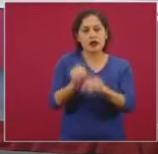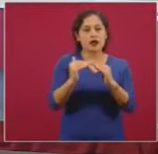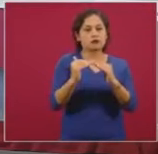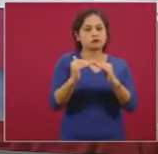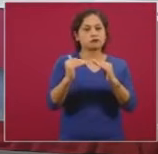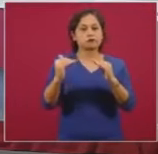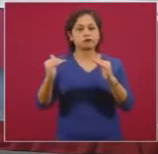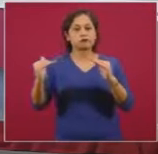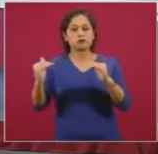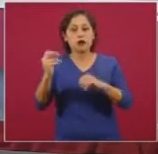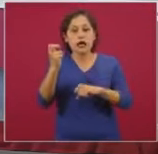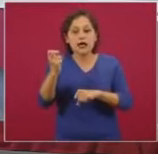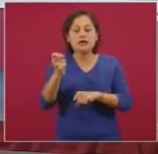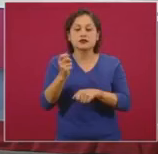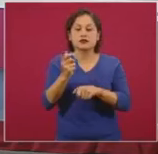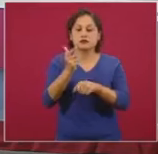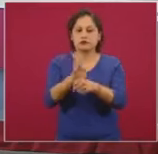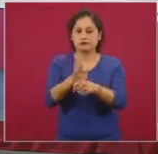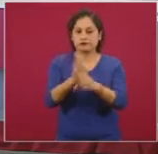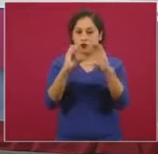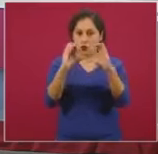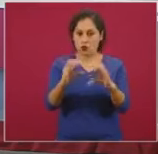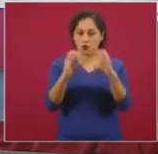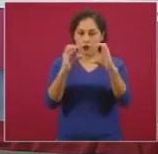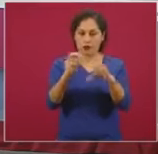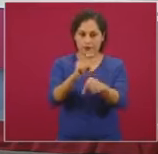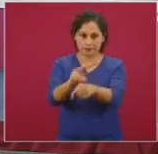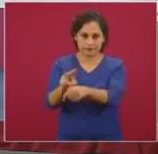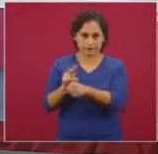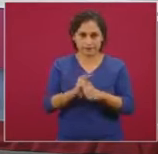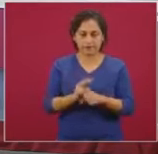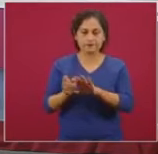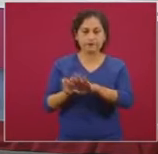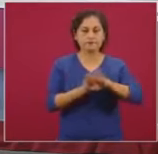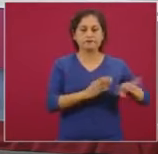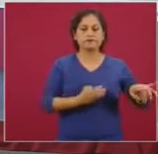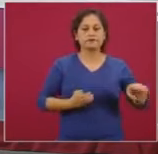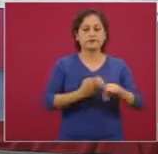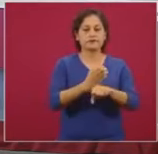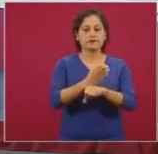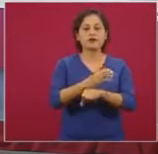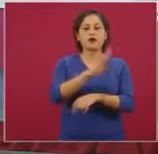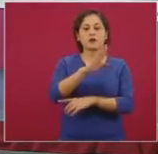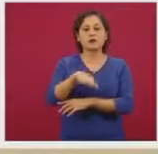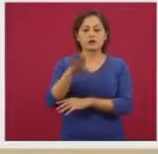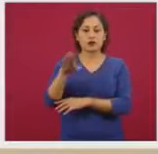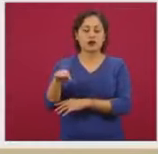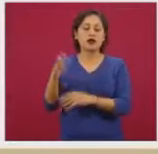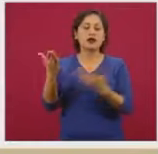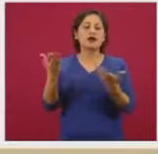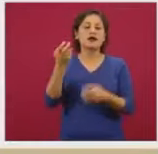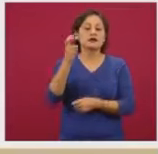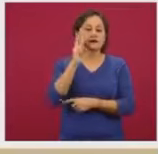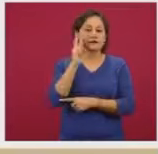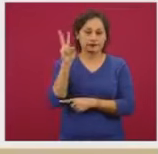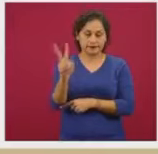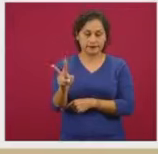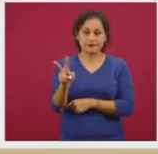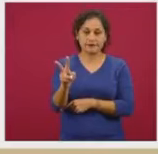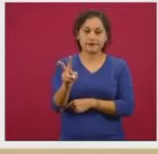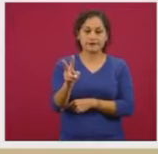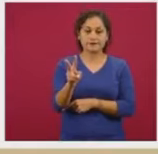cosas que vamos a estar observando. La siguiente, por favor. Michoacán, voy a irme también más rápido, vean la curva, también